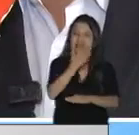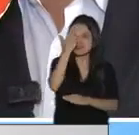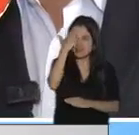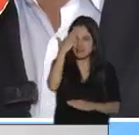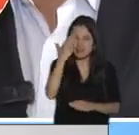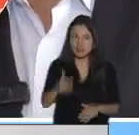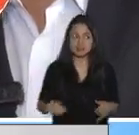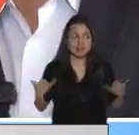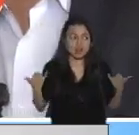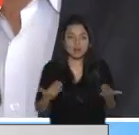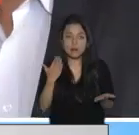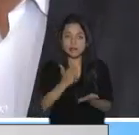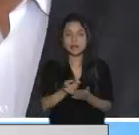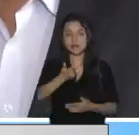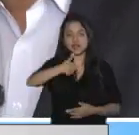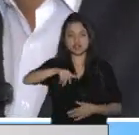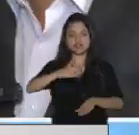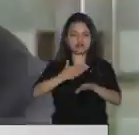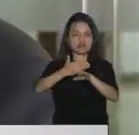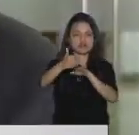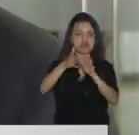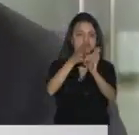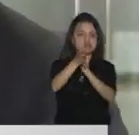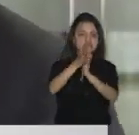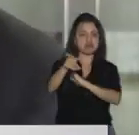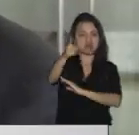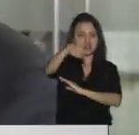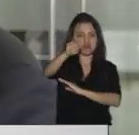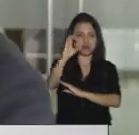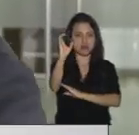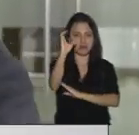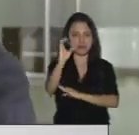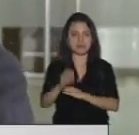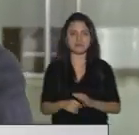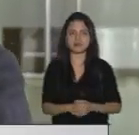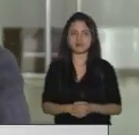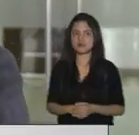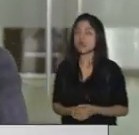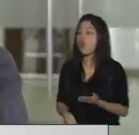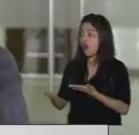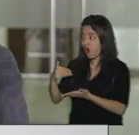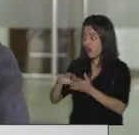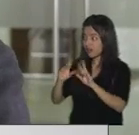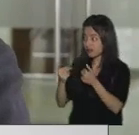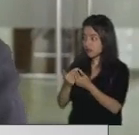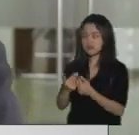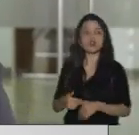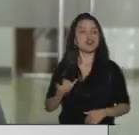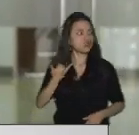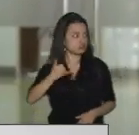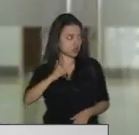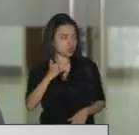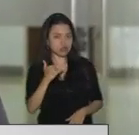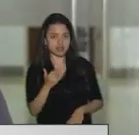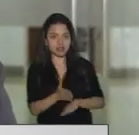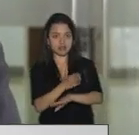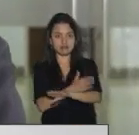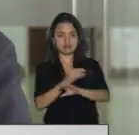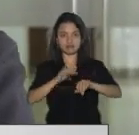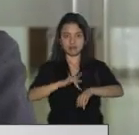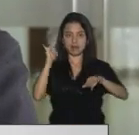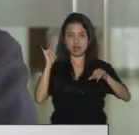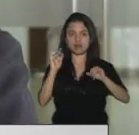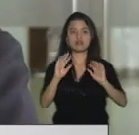Vamos a contárselo al país, por ahí vamos avanzando en eso. Ministro, ustedes tienen un PMU hoy nuevamente, ¿qué se espera? Ya lo hicimos esta